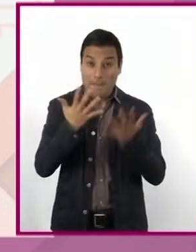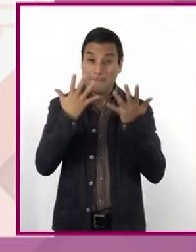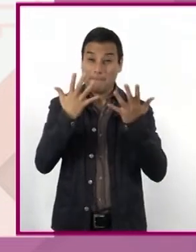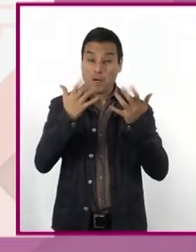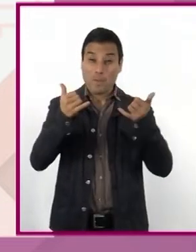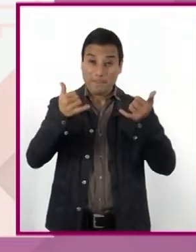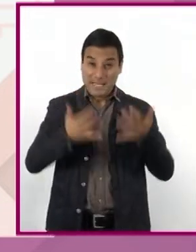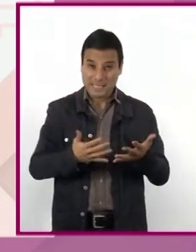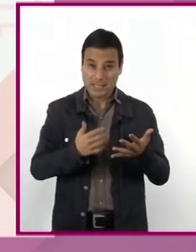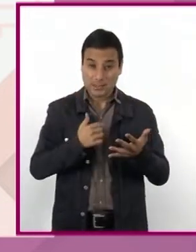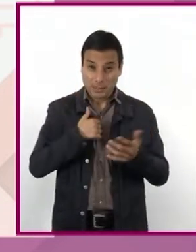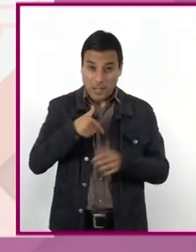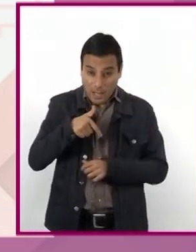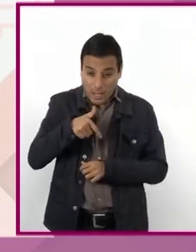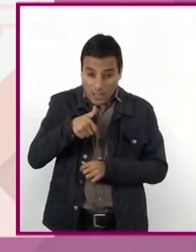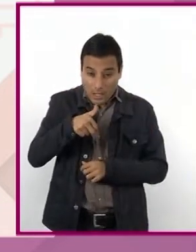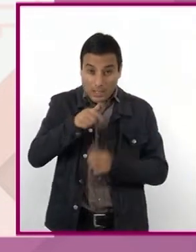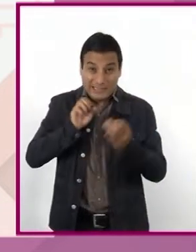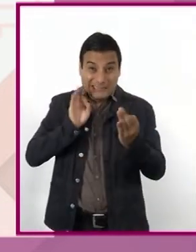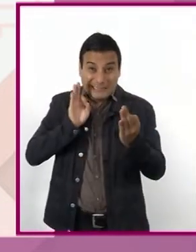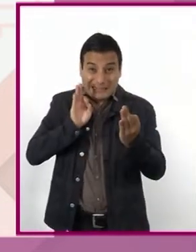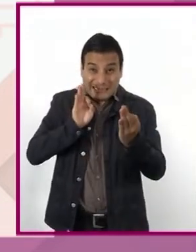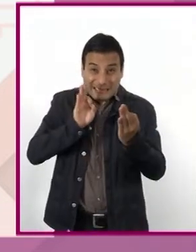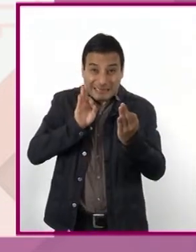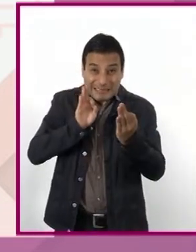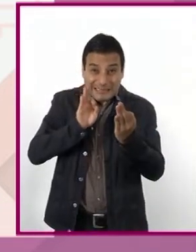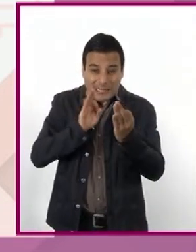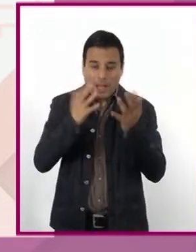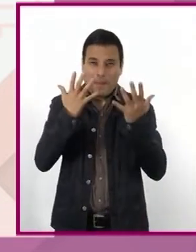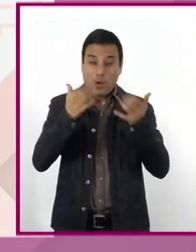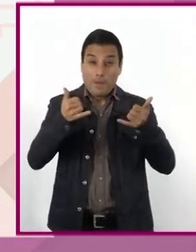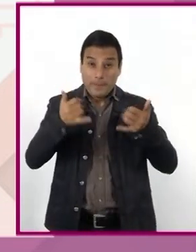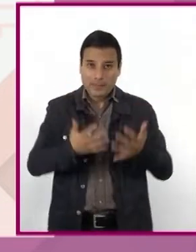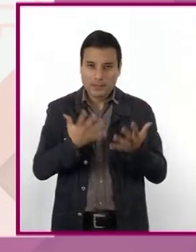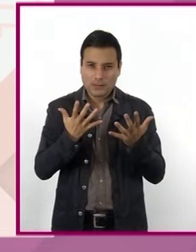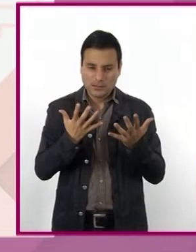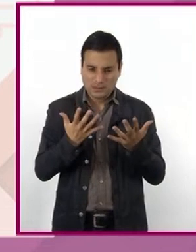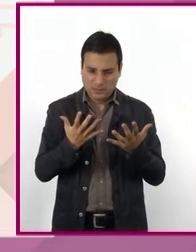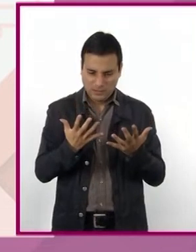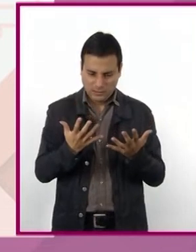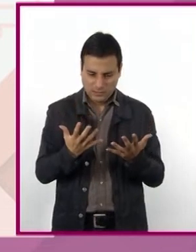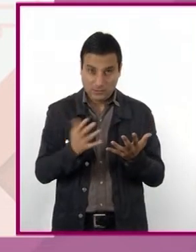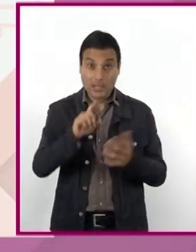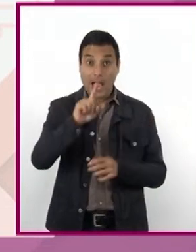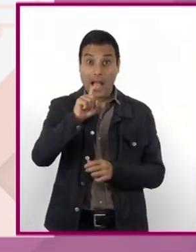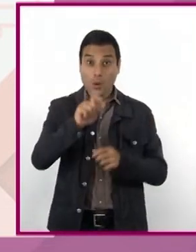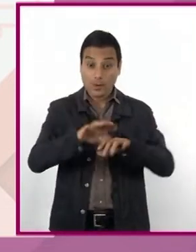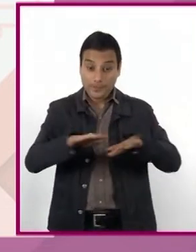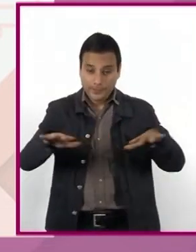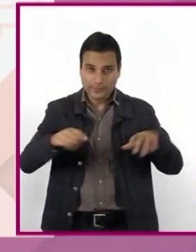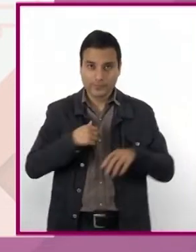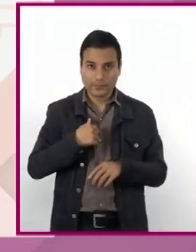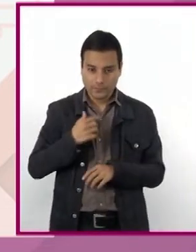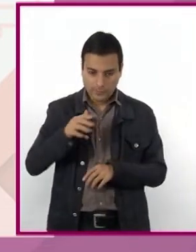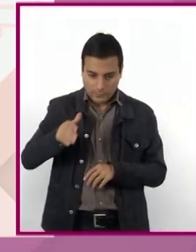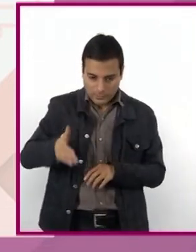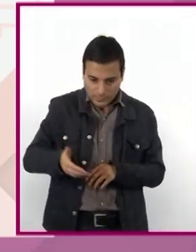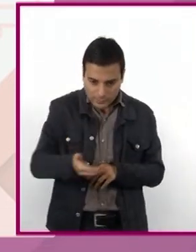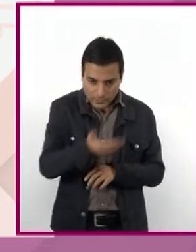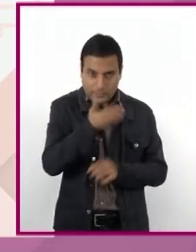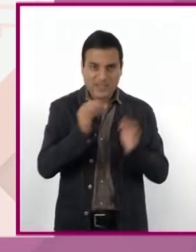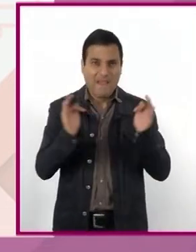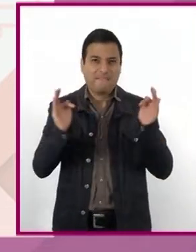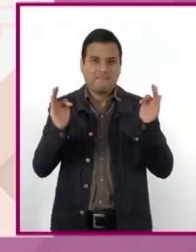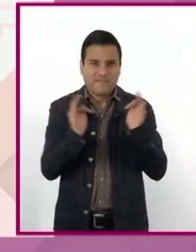mientras más me acercaba a la fuente. Mi mano tocó el agua. Era fría,